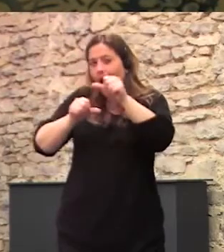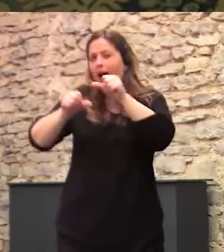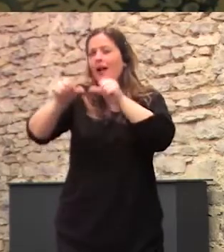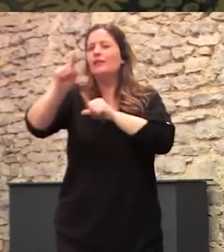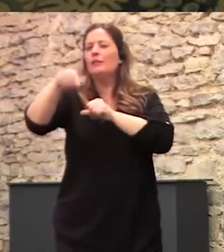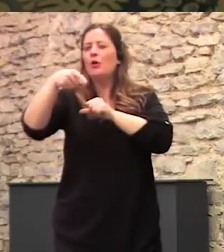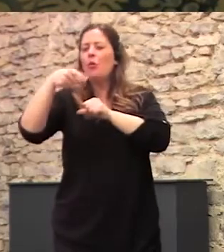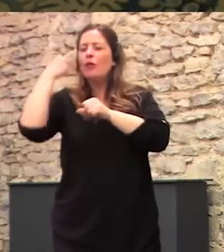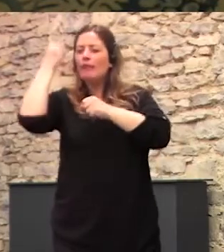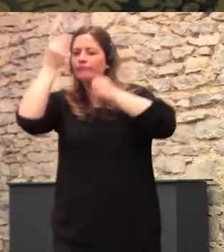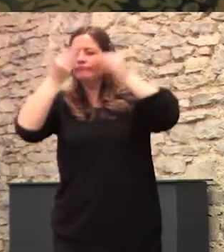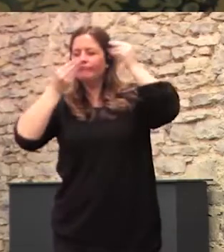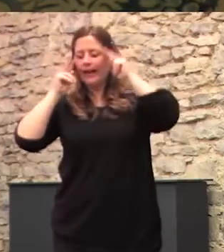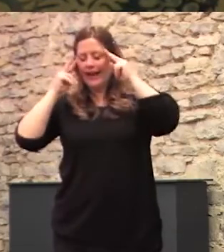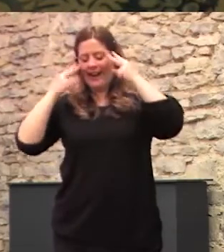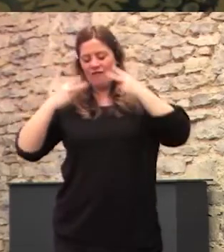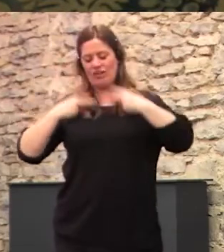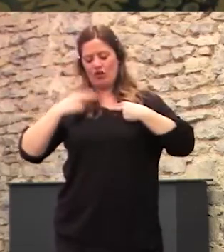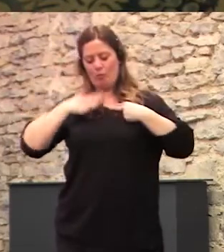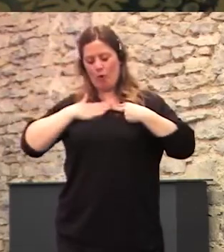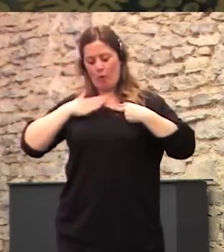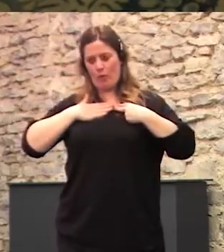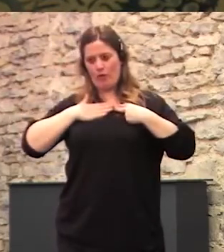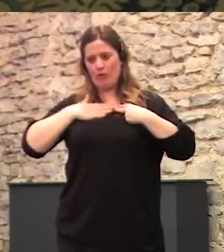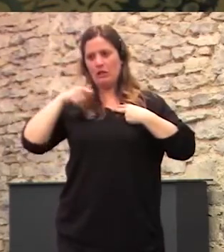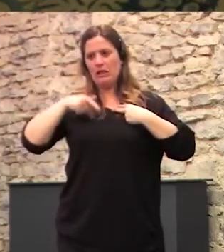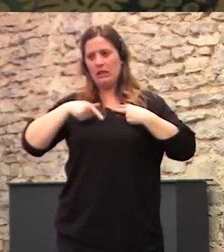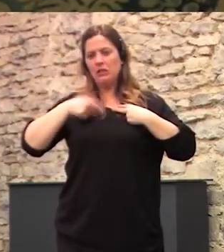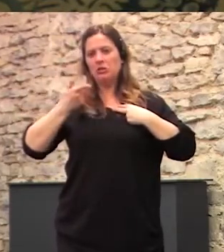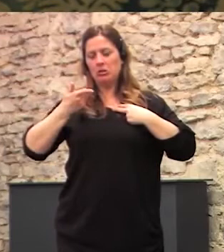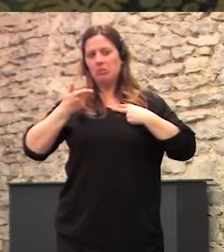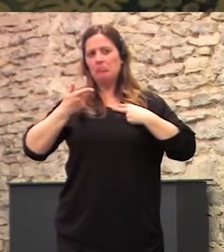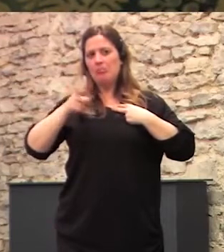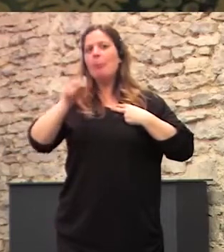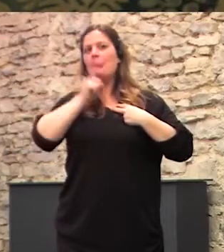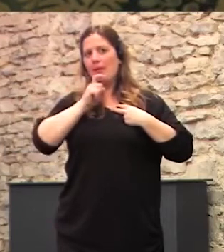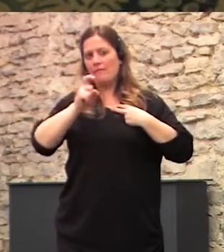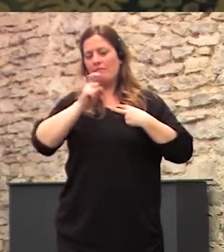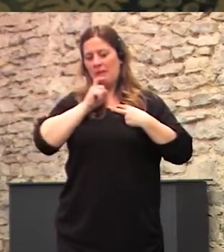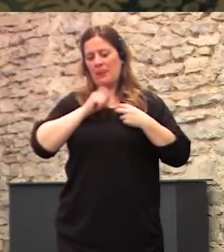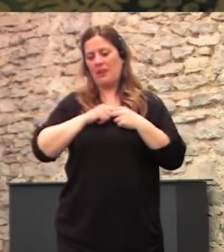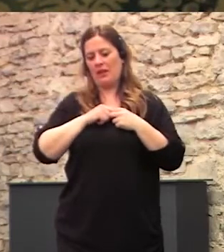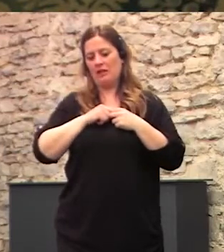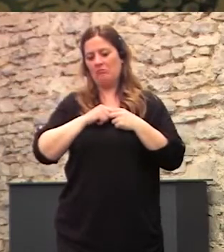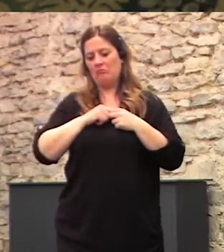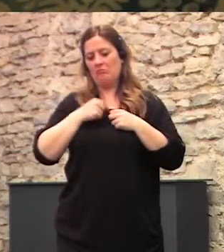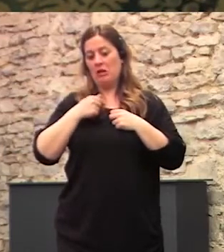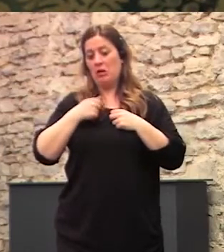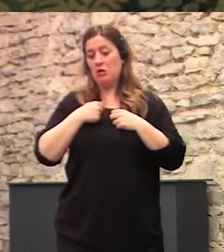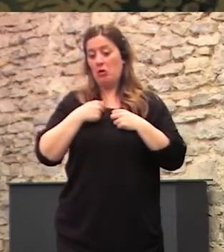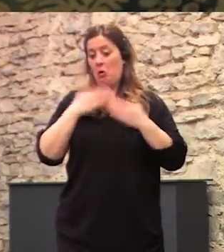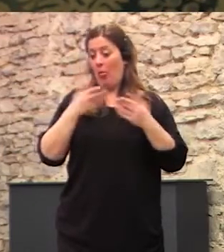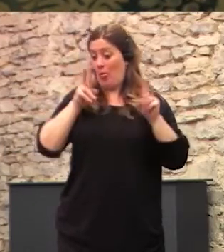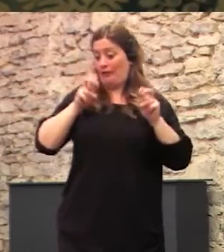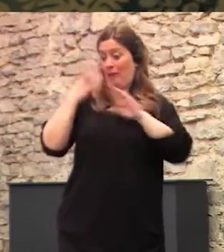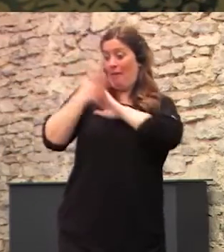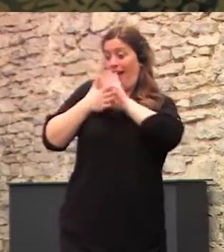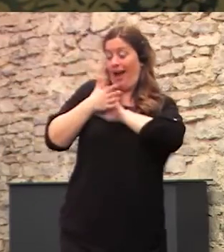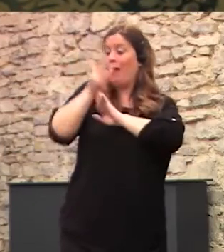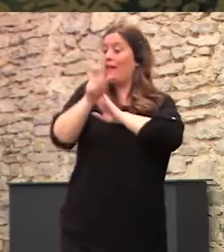también. Y eso es un ejercicio bastante difícil. Yo, cuando hablo con la gente de este tema, antes